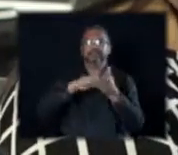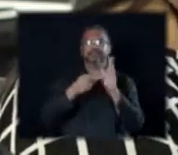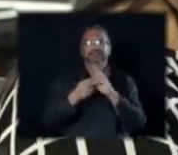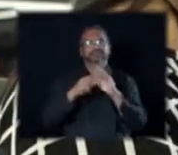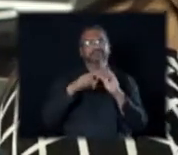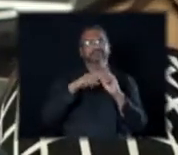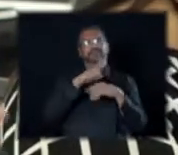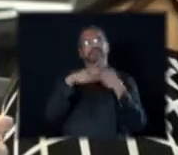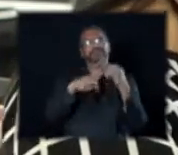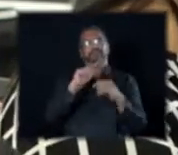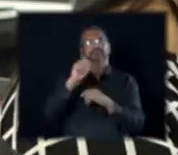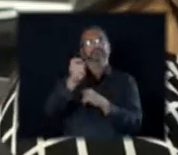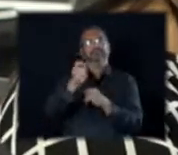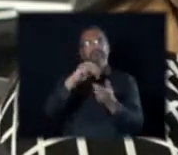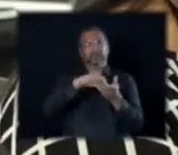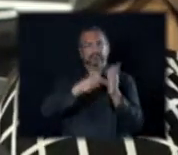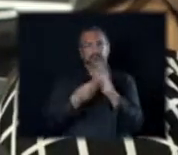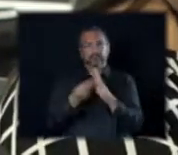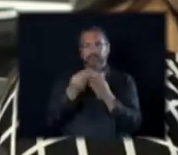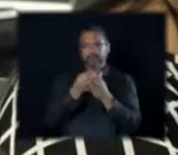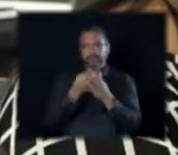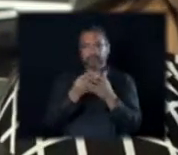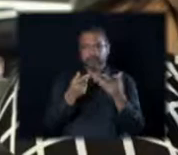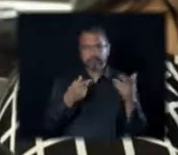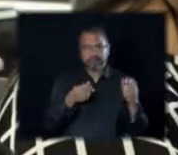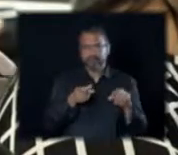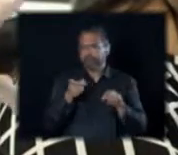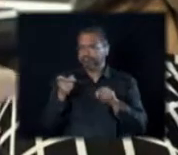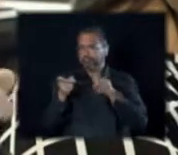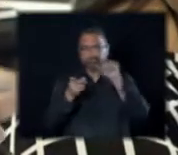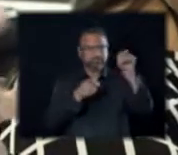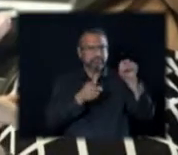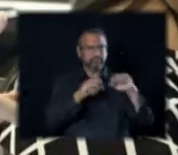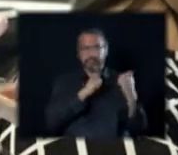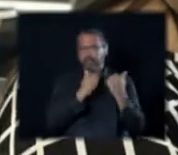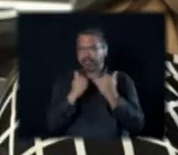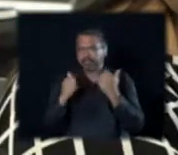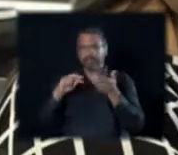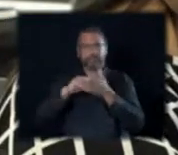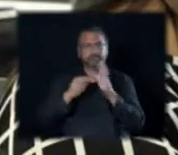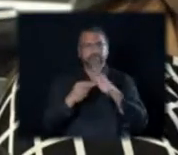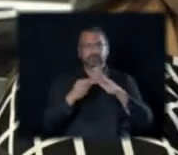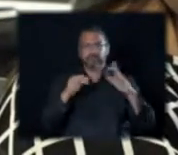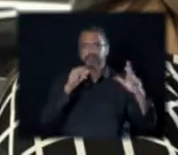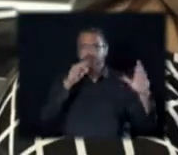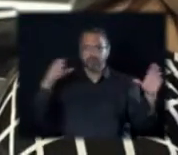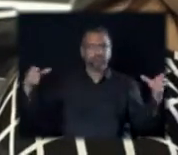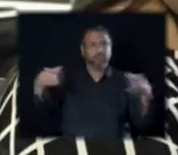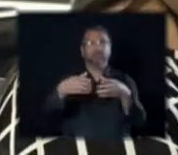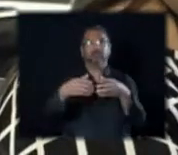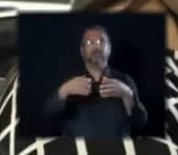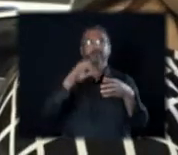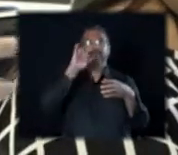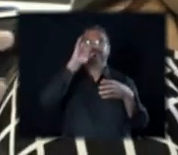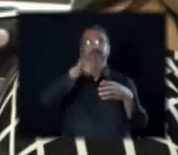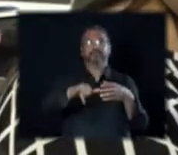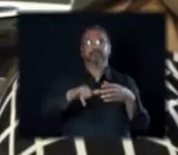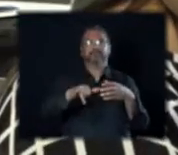usar fuentes de recaudo para dirigirlo a distintas agencias. Eso tuvo dos impactos. El